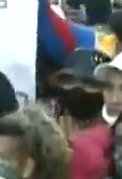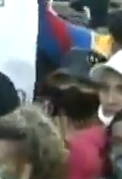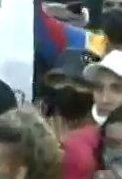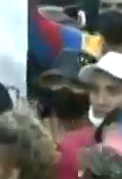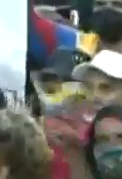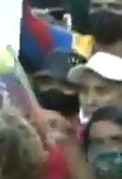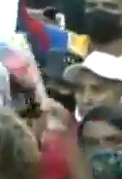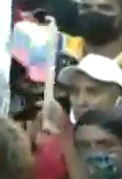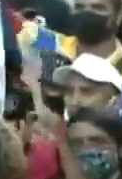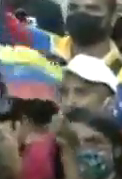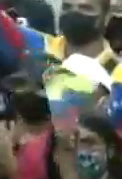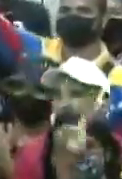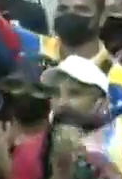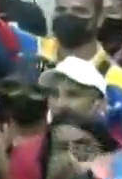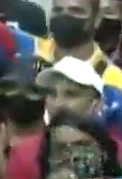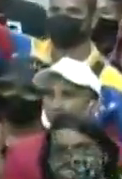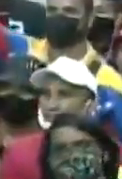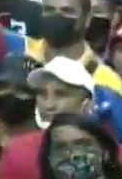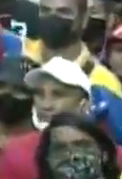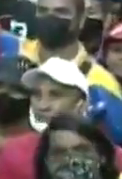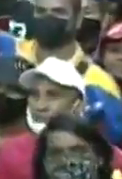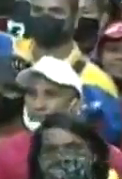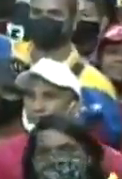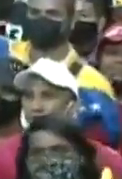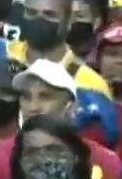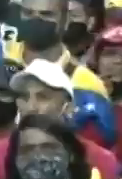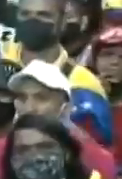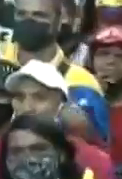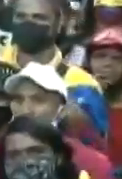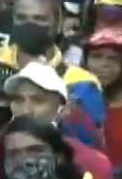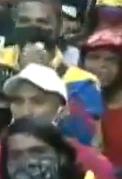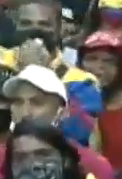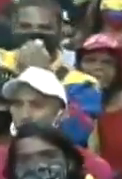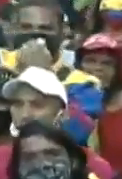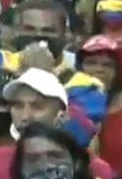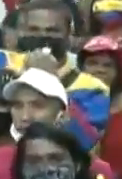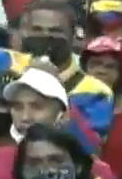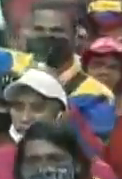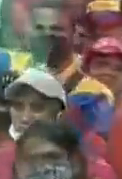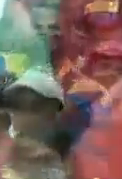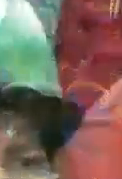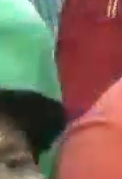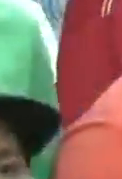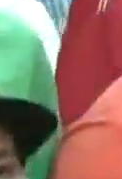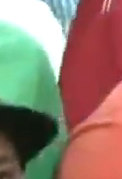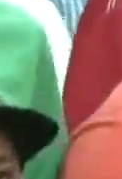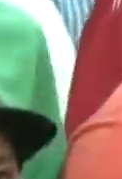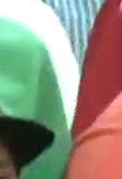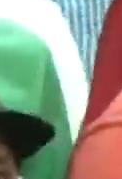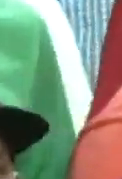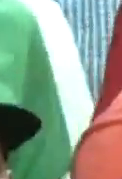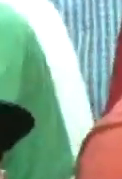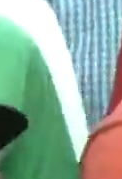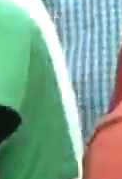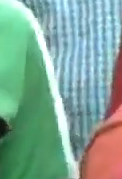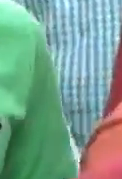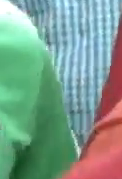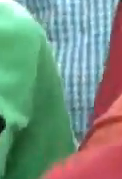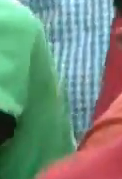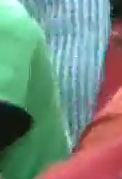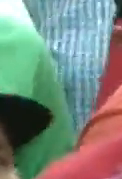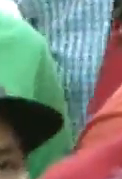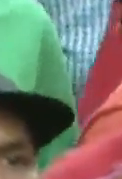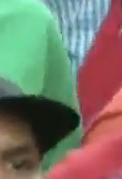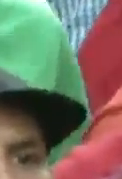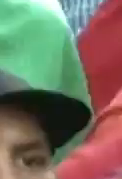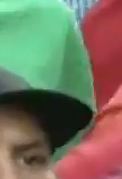conmemoración de los 208 años de la Batalla de la Victoria y el Día Nacional de la Juventud Venezolana, en una gran marcha